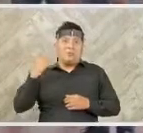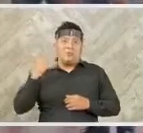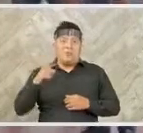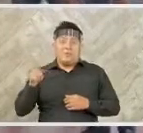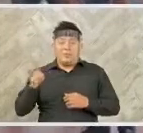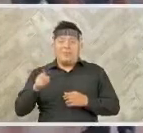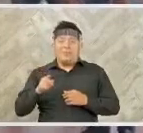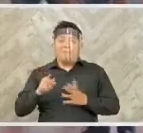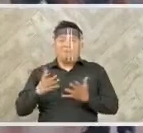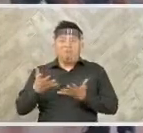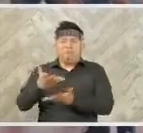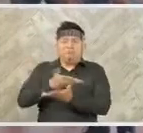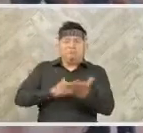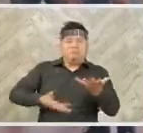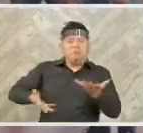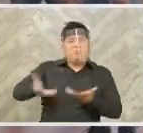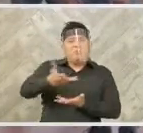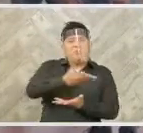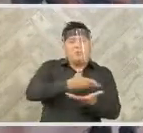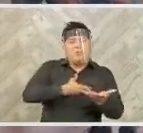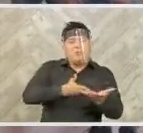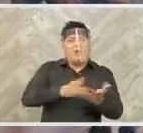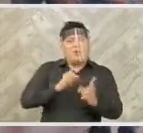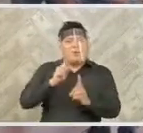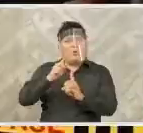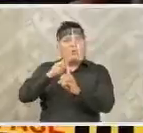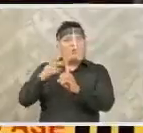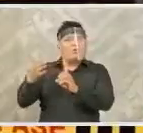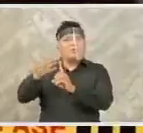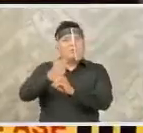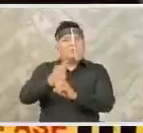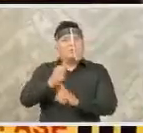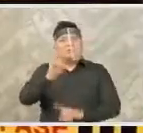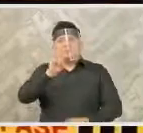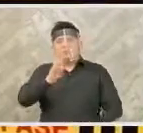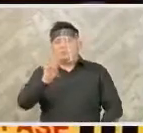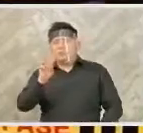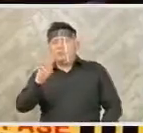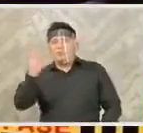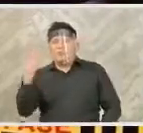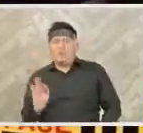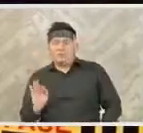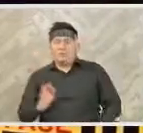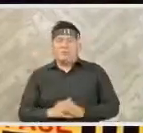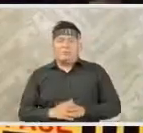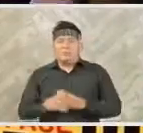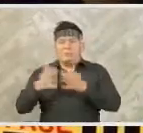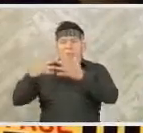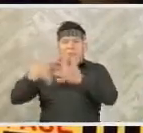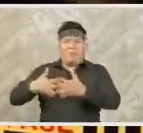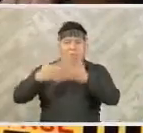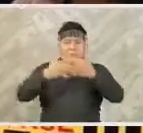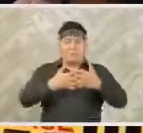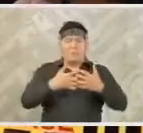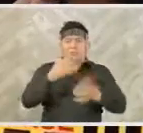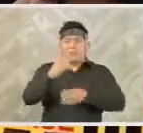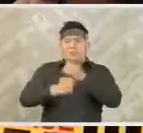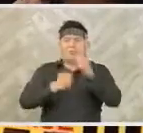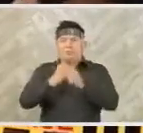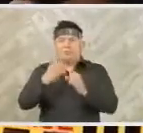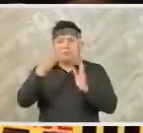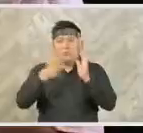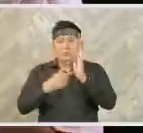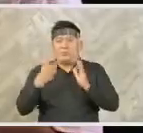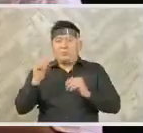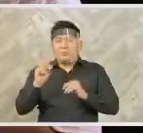Esta socialización que se hizo, logramos que tener cerca del 82% de las empresas que en 2020 se acogieron